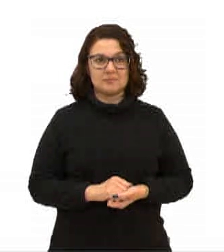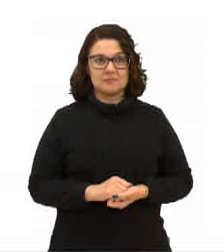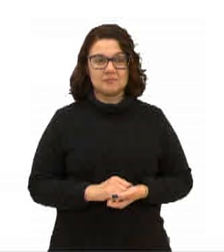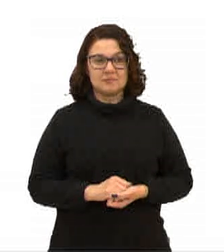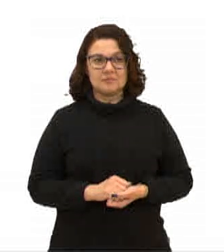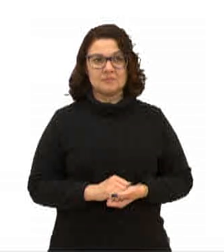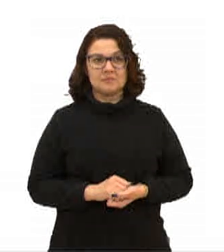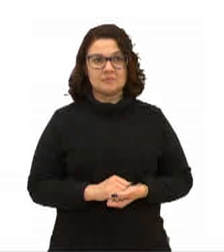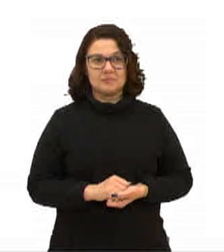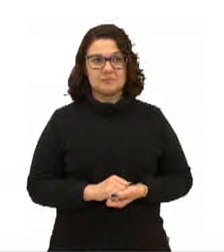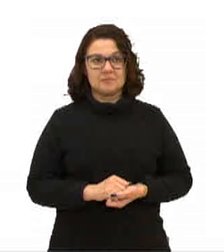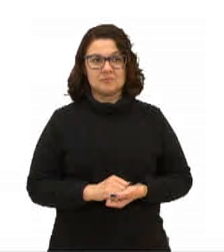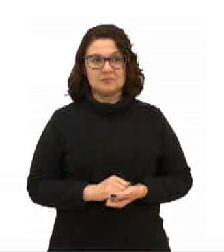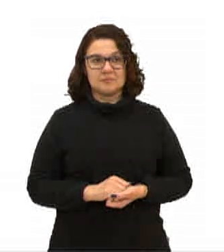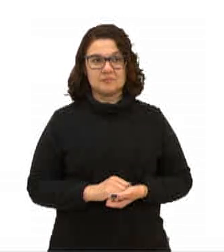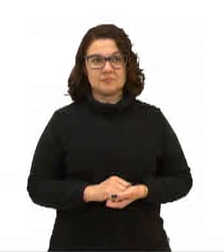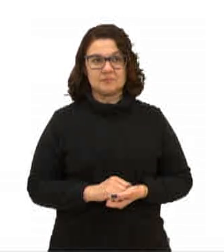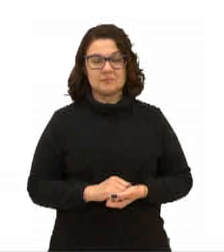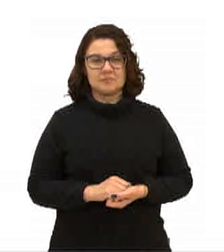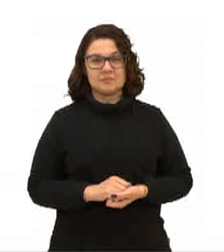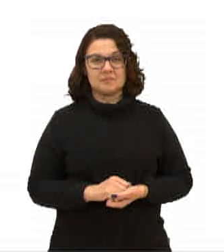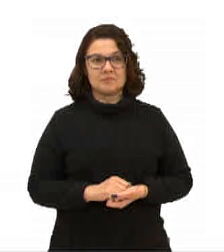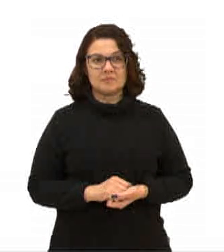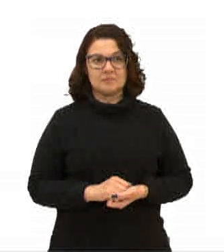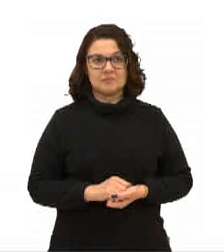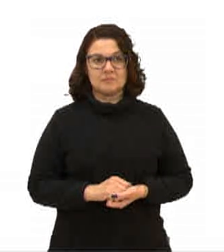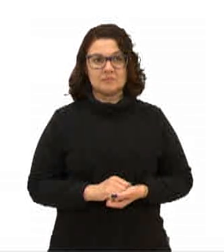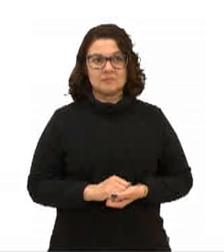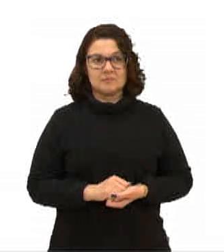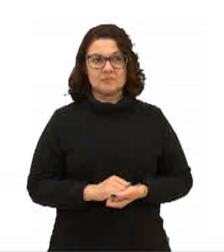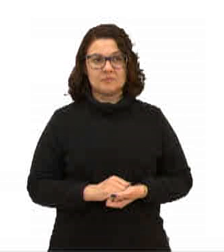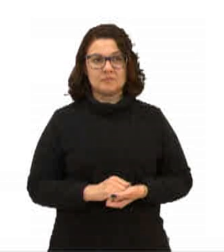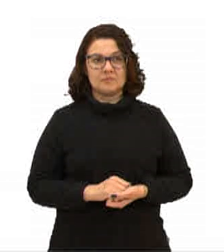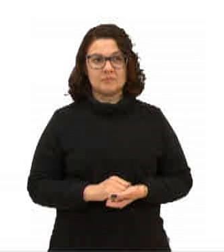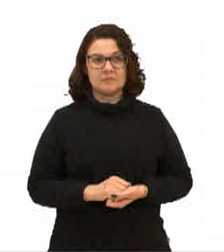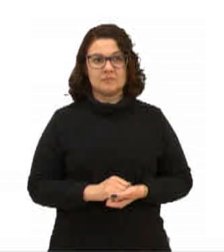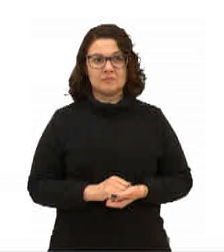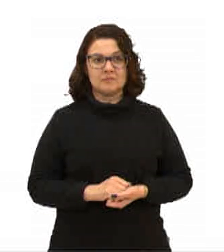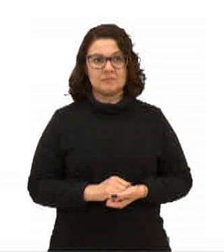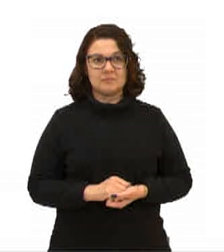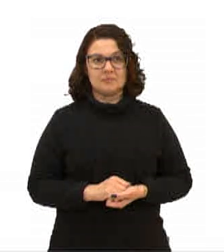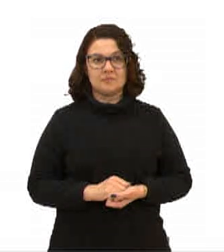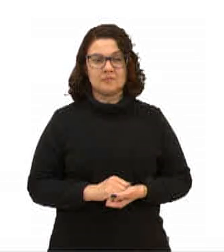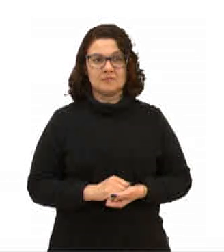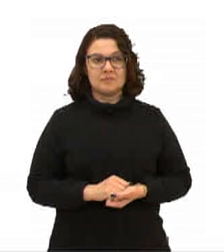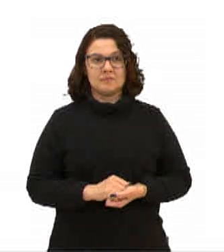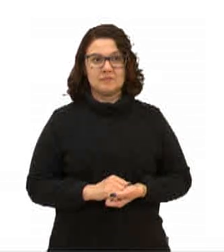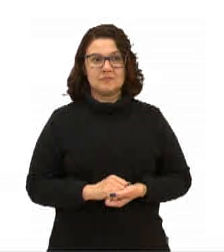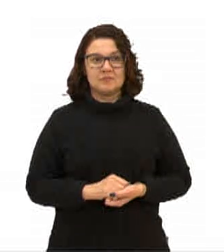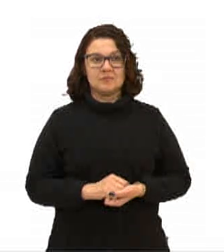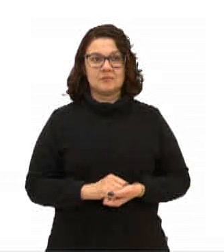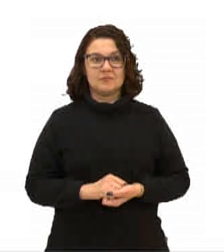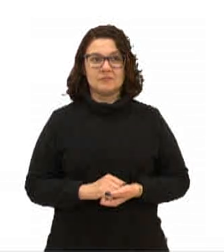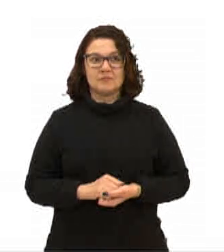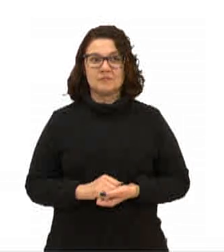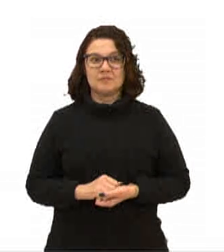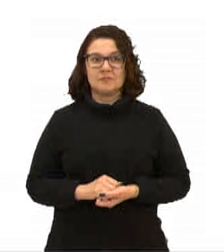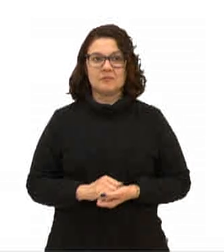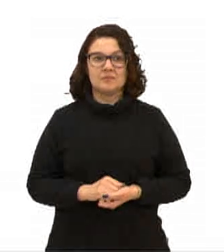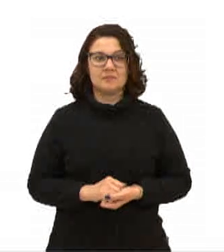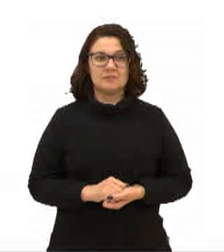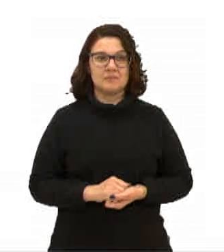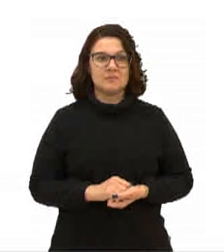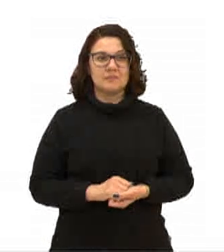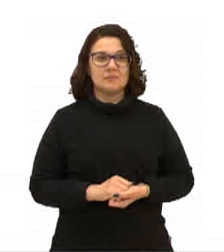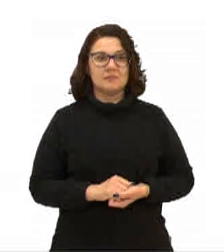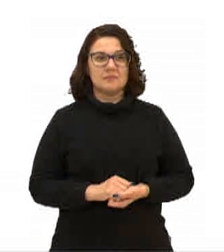imagen 6, el camión. 7, el coche. En la 8 tenemos la moto. En la 9 tenemos